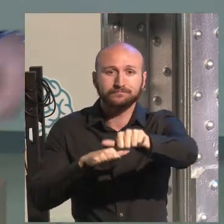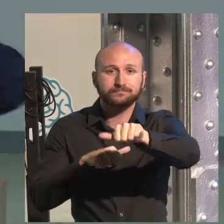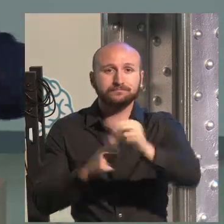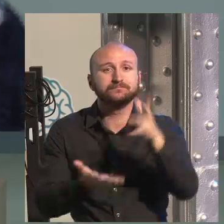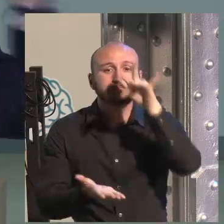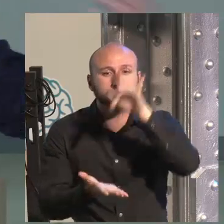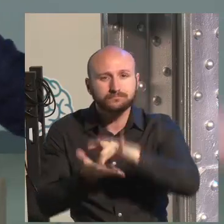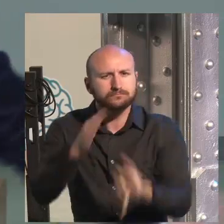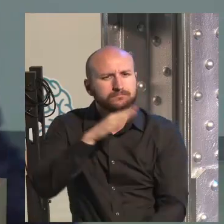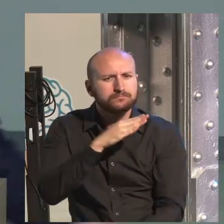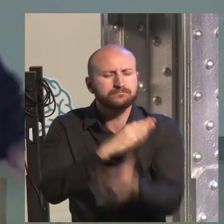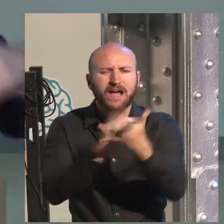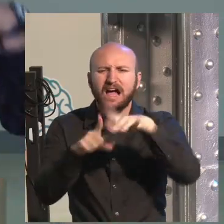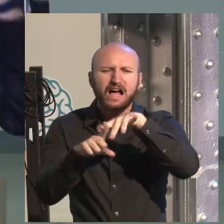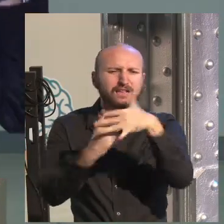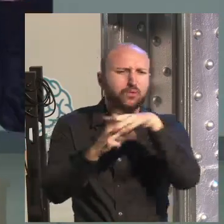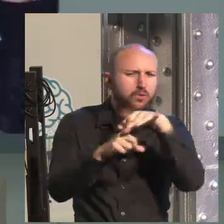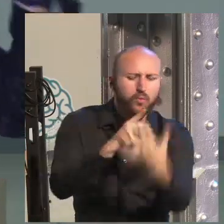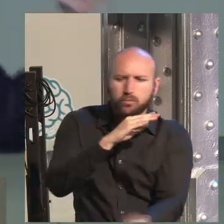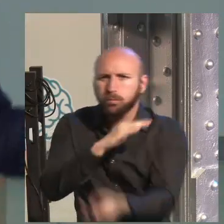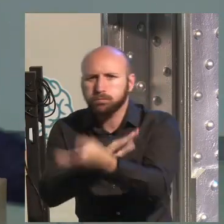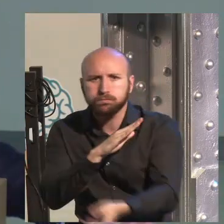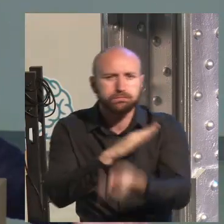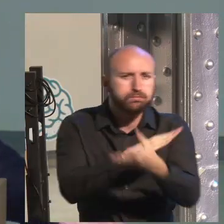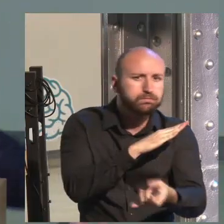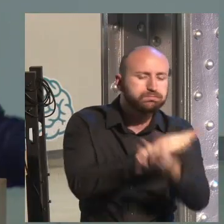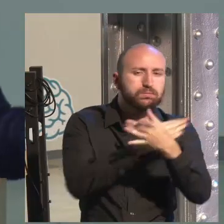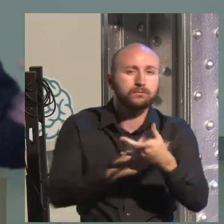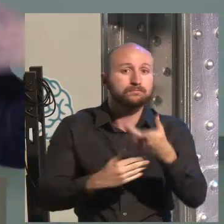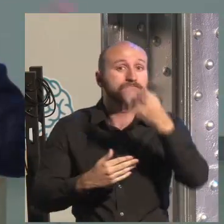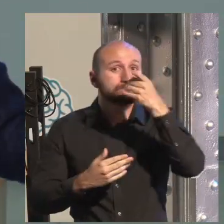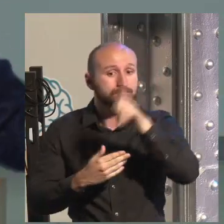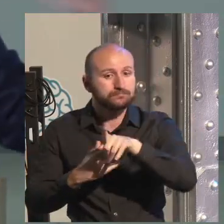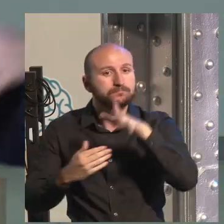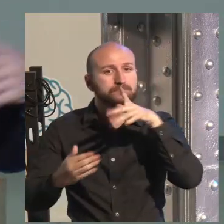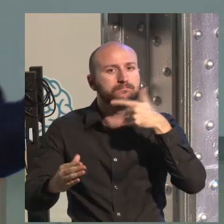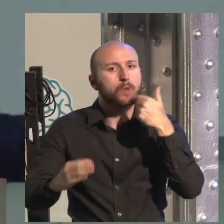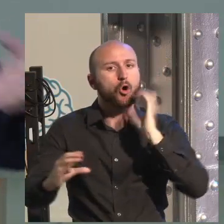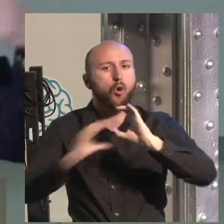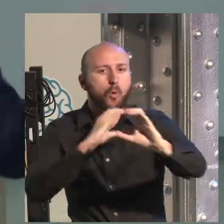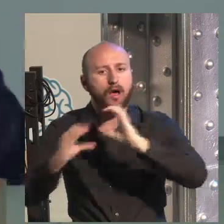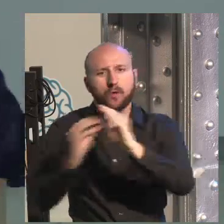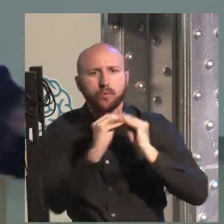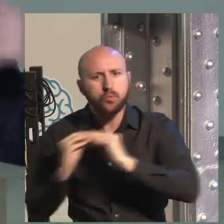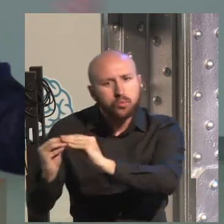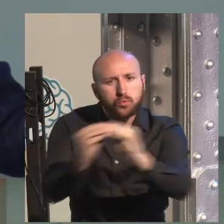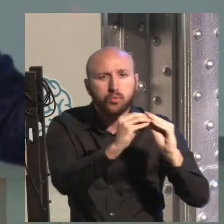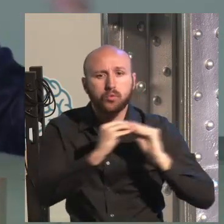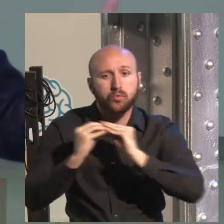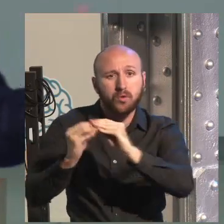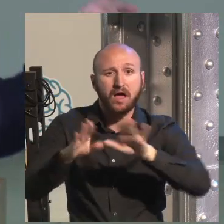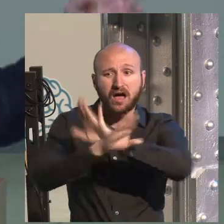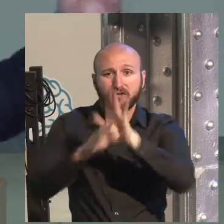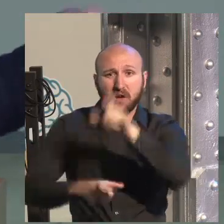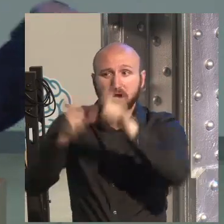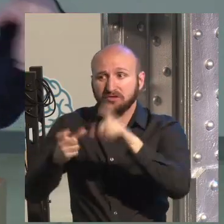se desencadenaron los acontecimientos, presentaron una comunicación conjunta que pasó completamente